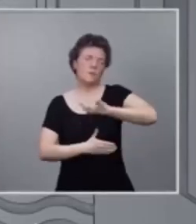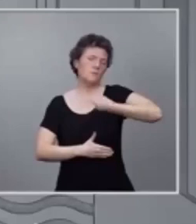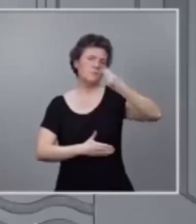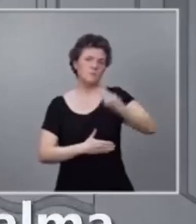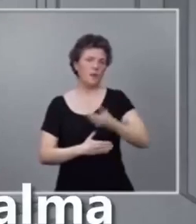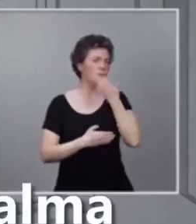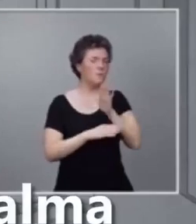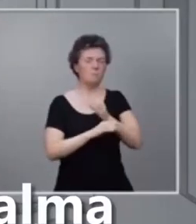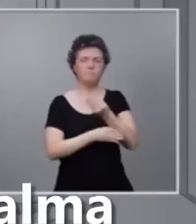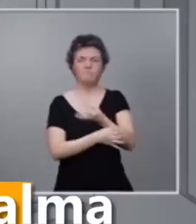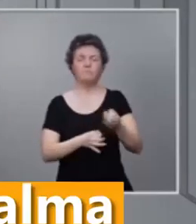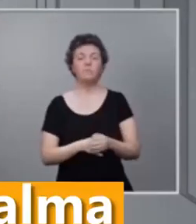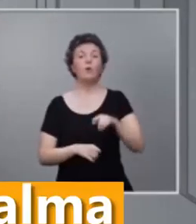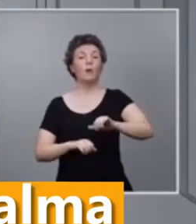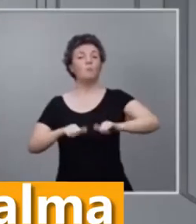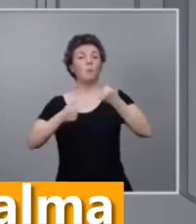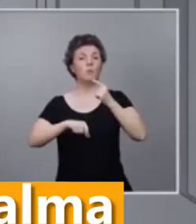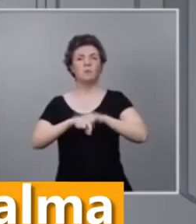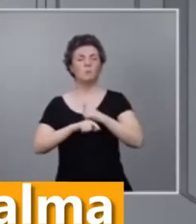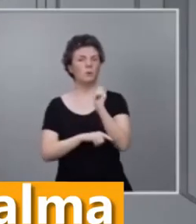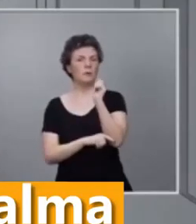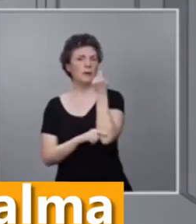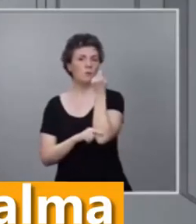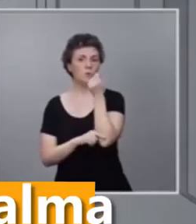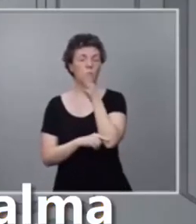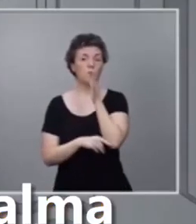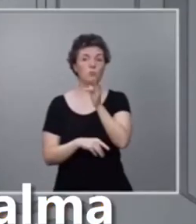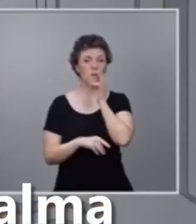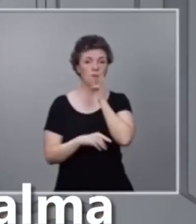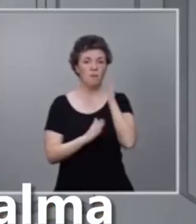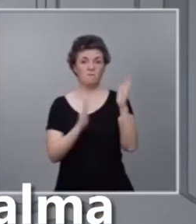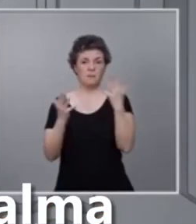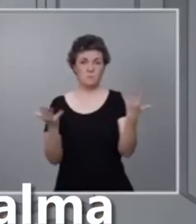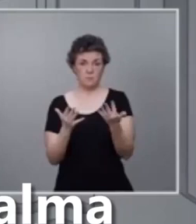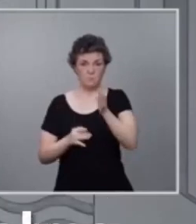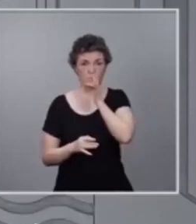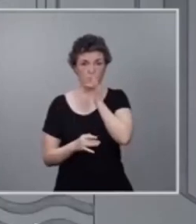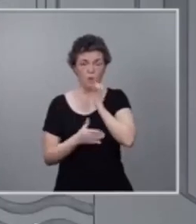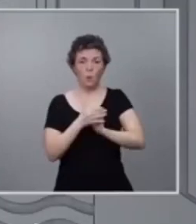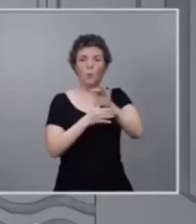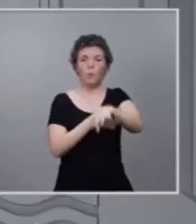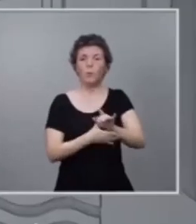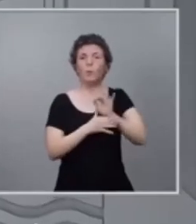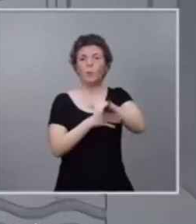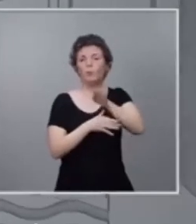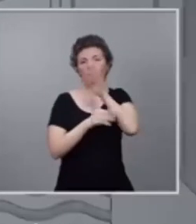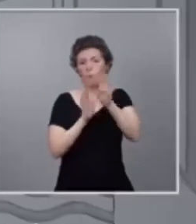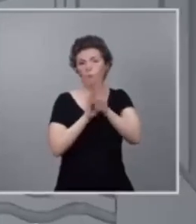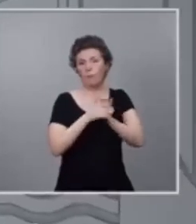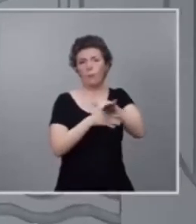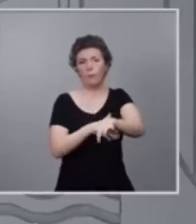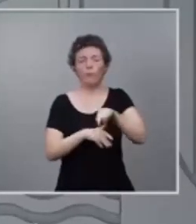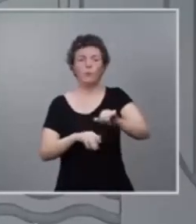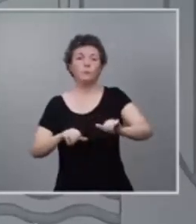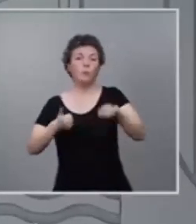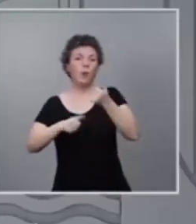Hoy aprobamos en un tiempo récord, porque todavía estamos en fase de emergencia, el volcán sigue escupiendo lava, y hoy aprobamos en un tiempo récord